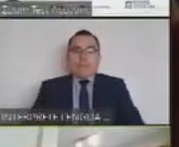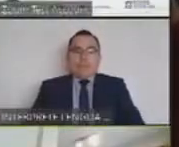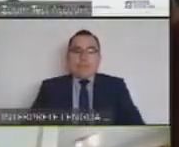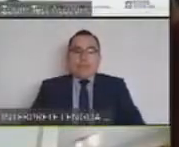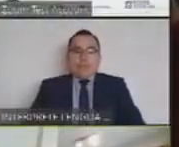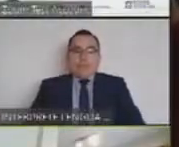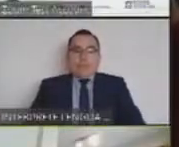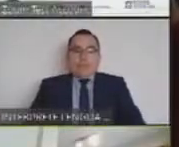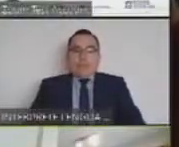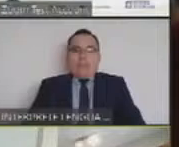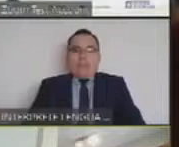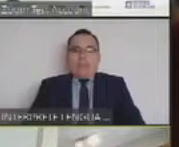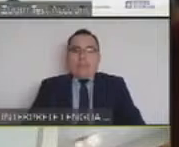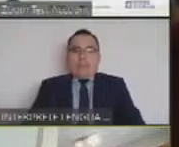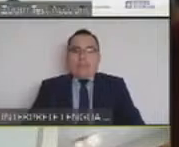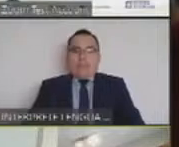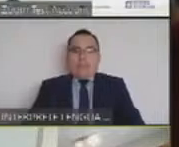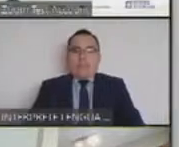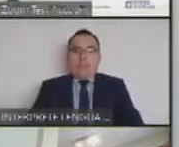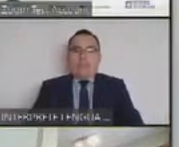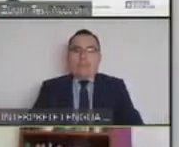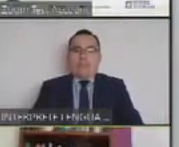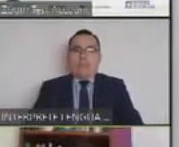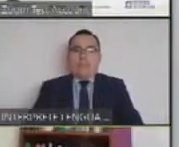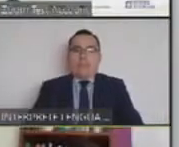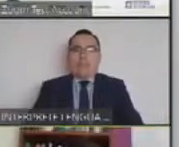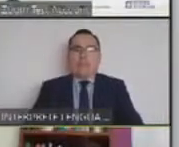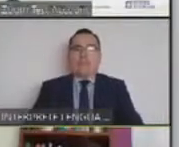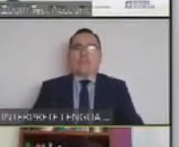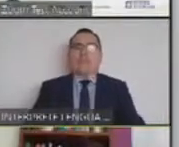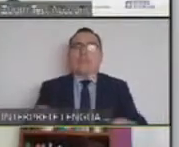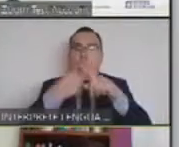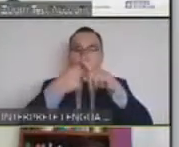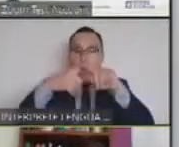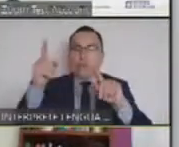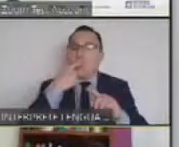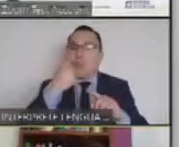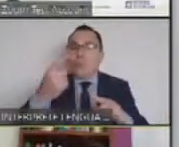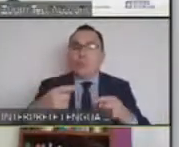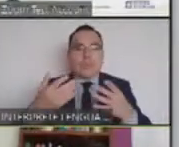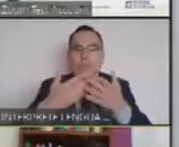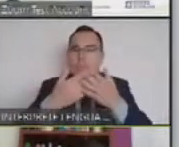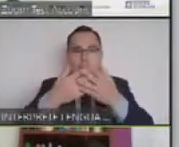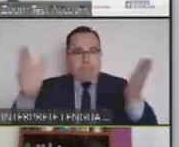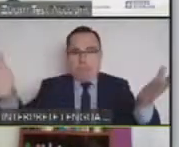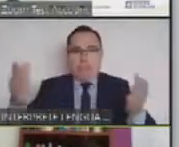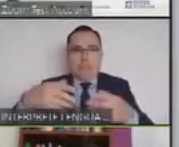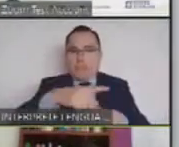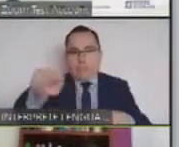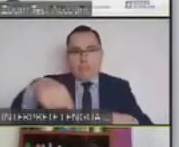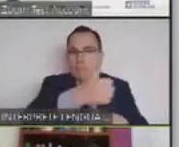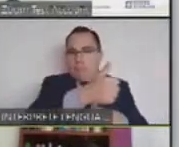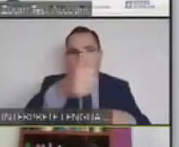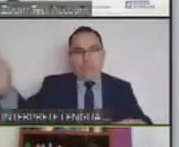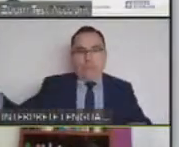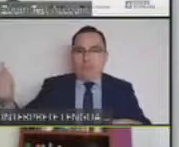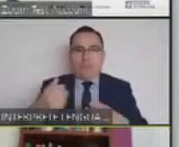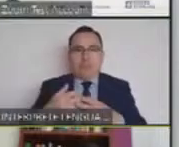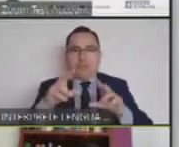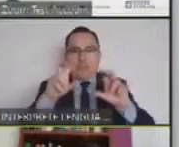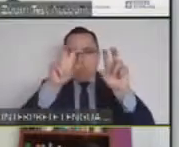Muchas gracias, ministro. La siguiente pregunta es una pregunta abierta a todos los panelistas, pero por